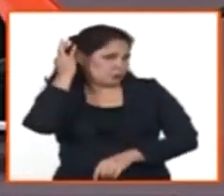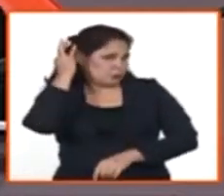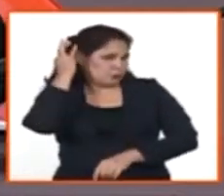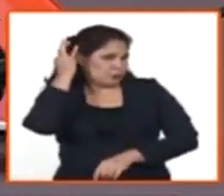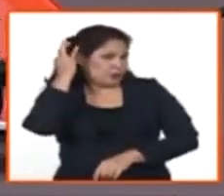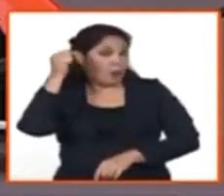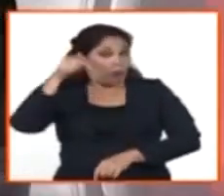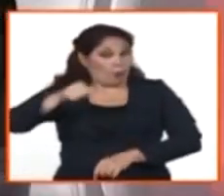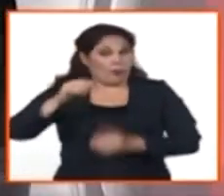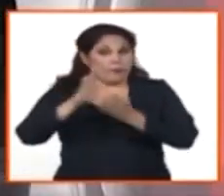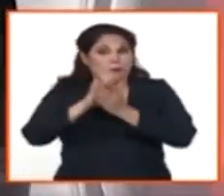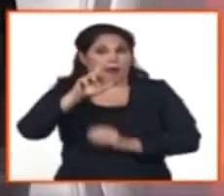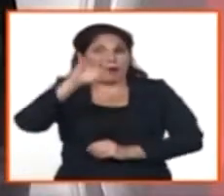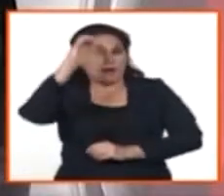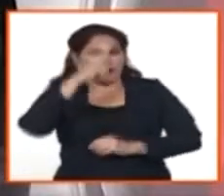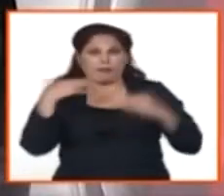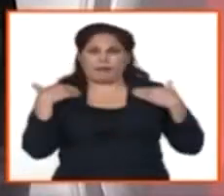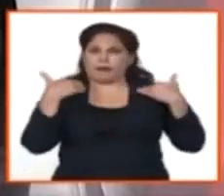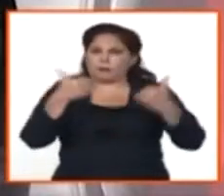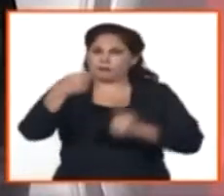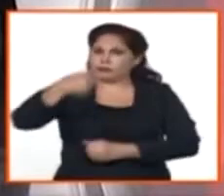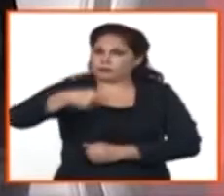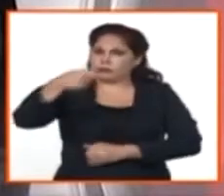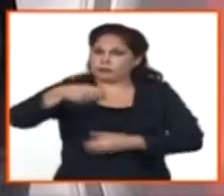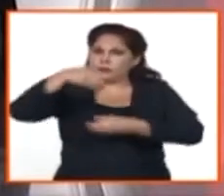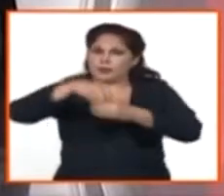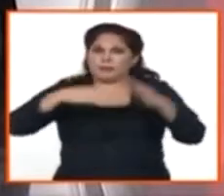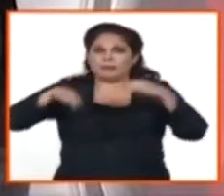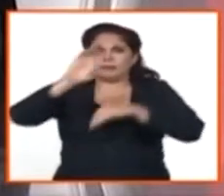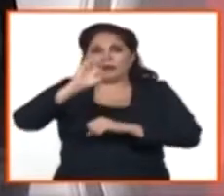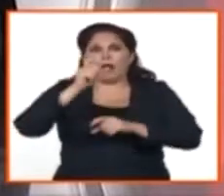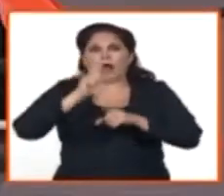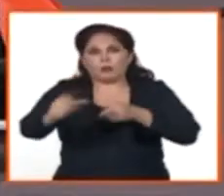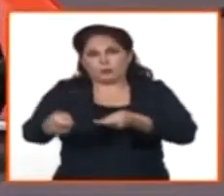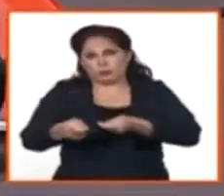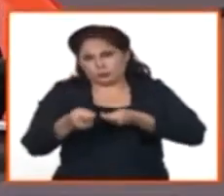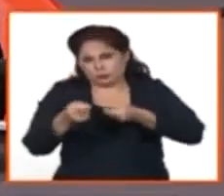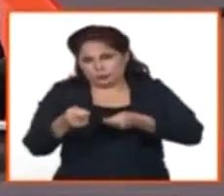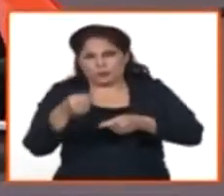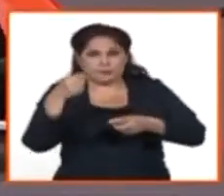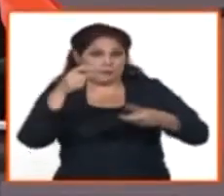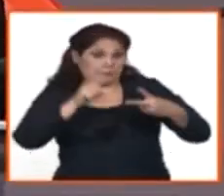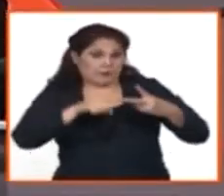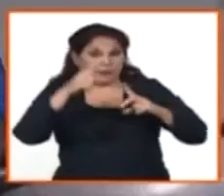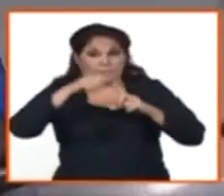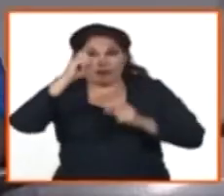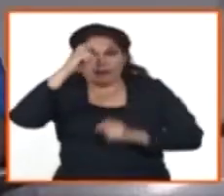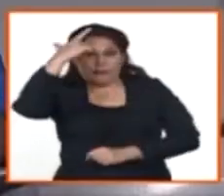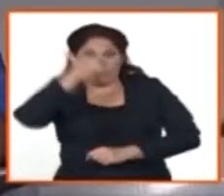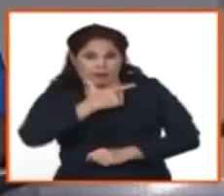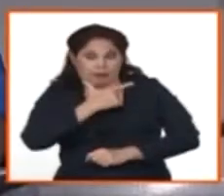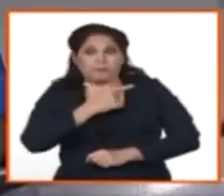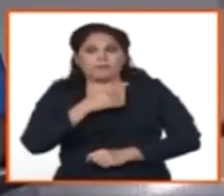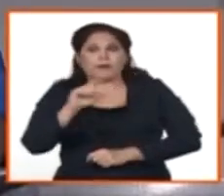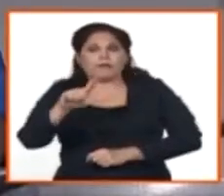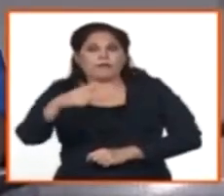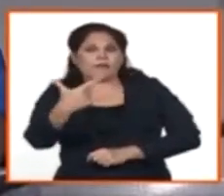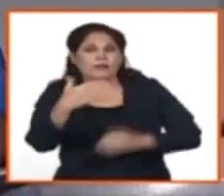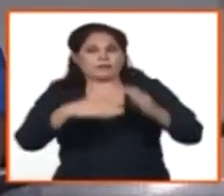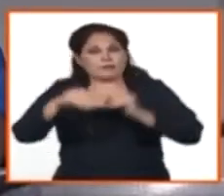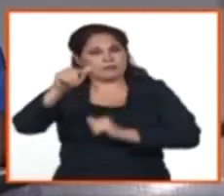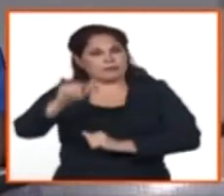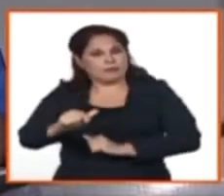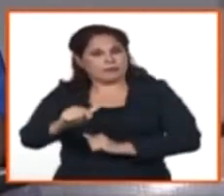tarde Mayra Cruz Legón, directora jurídica del Ministerio de la Agricultura; Tania Pérez Castro, vicerrectora de la